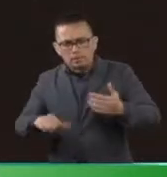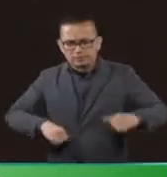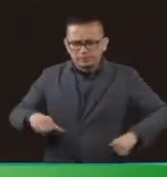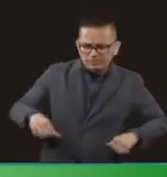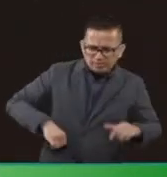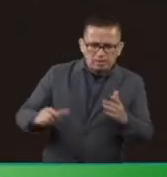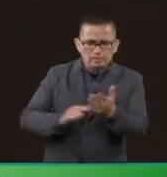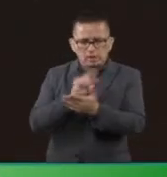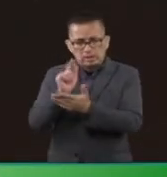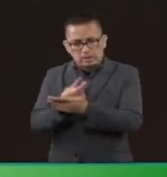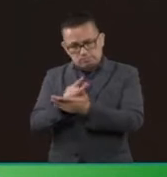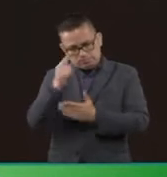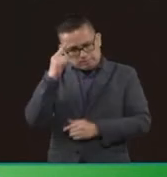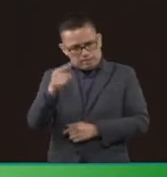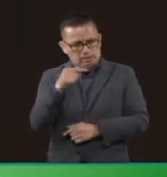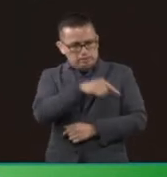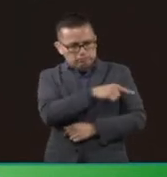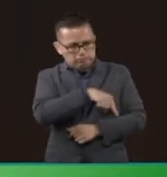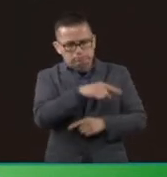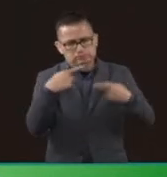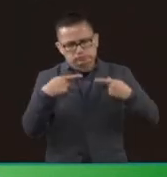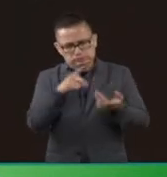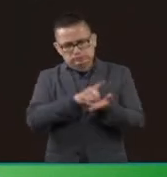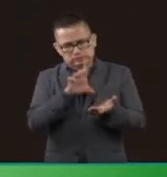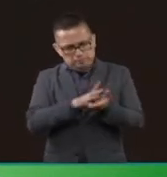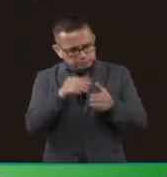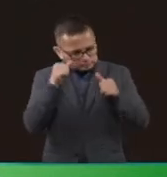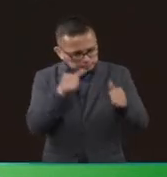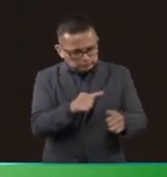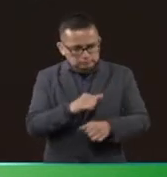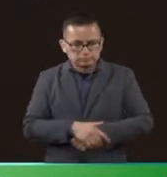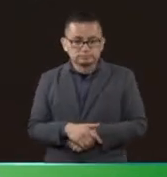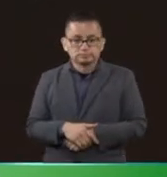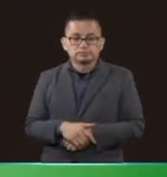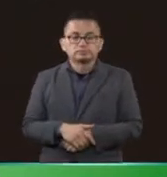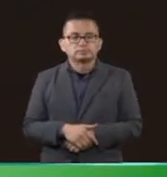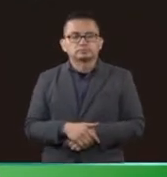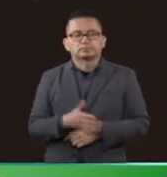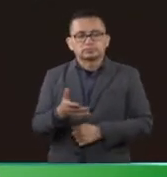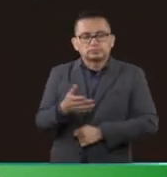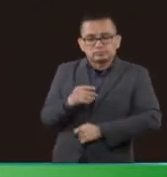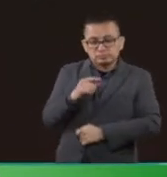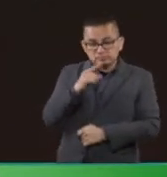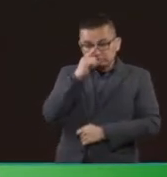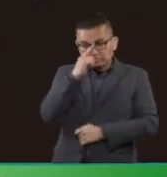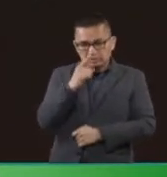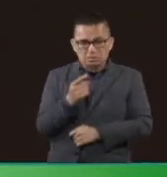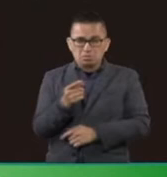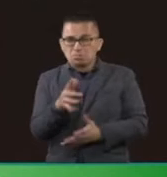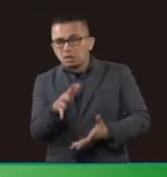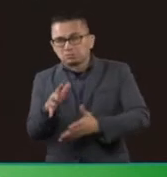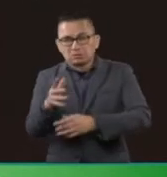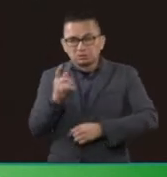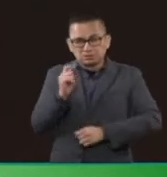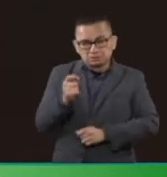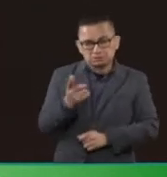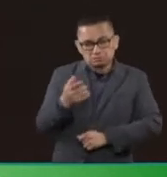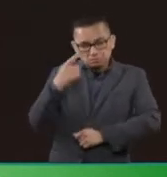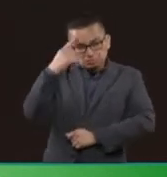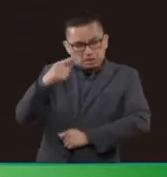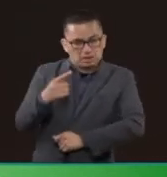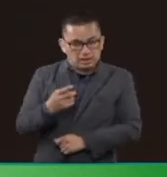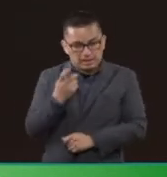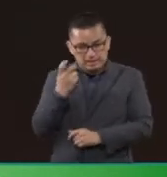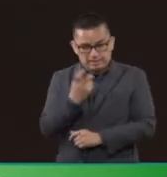cabo durante su administración para que se den una idea del costo de los apoyos eicos si